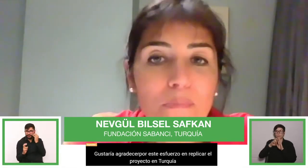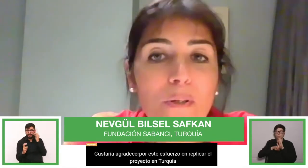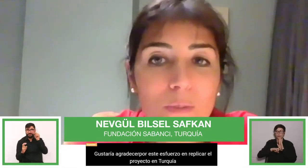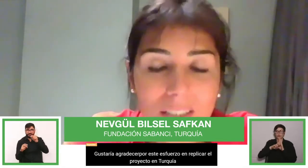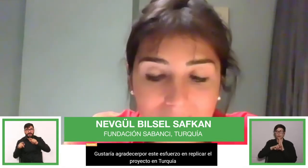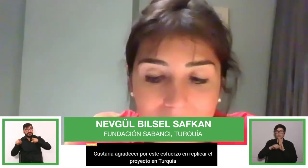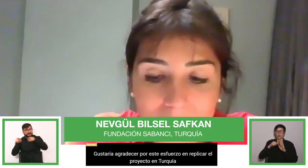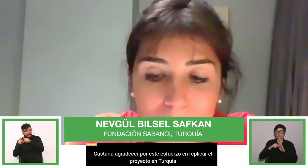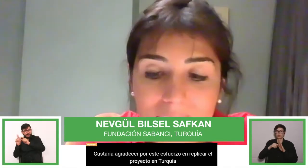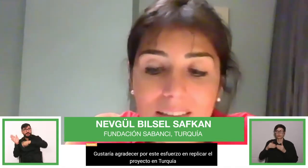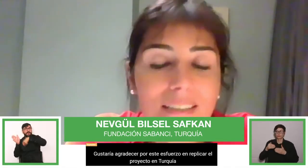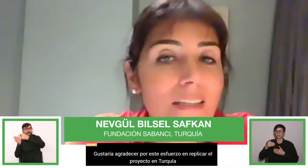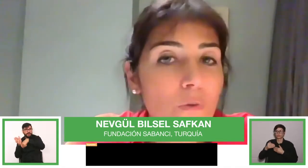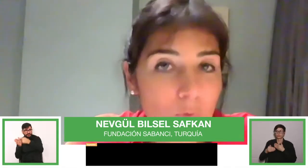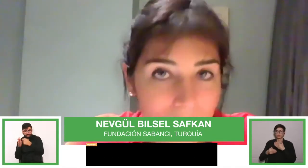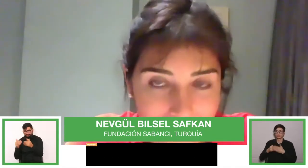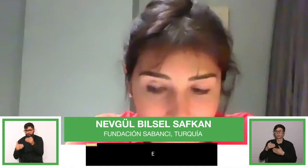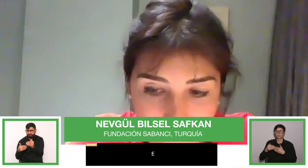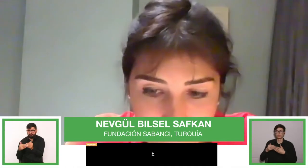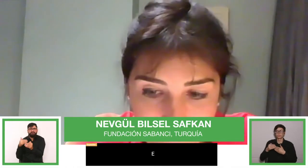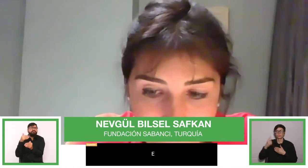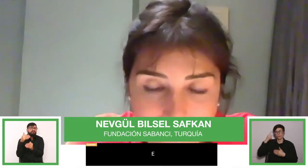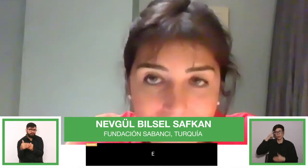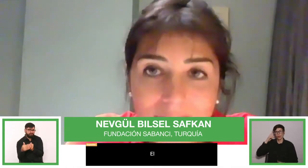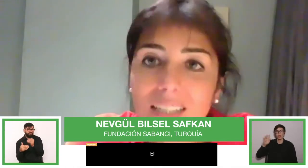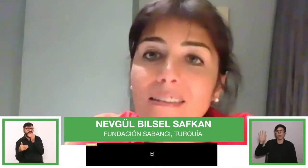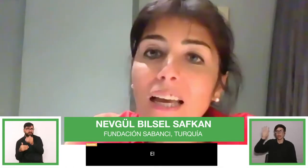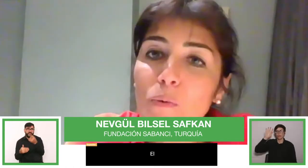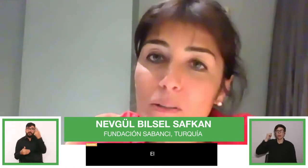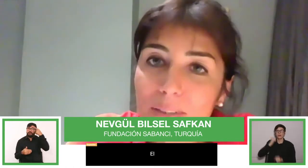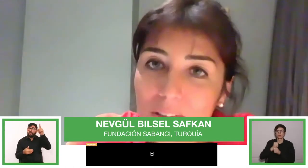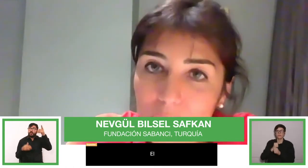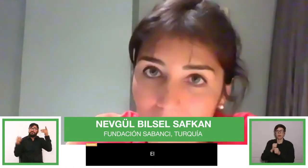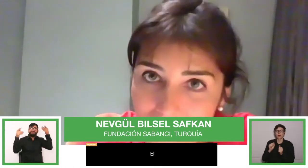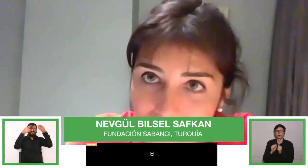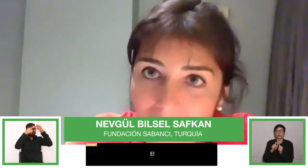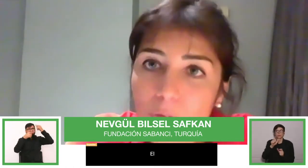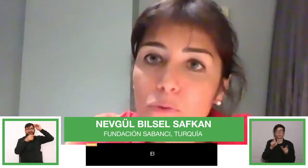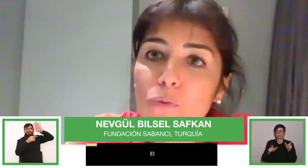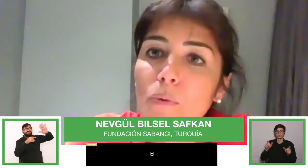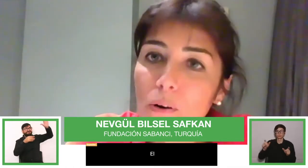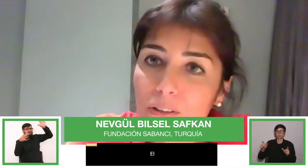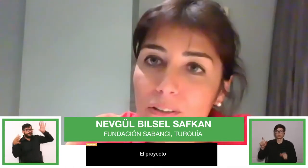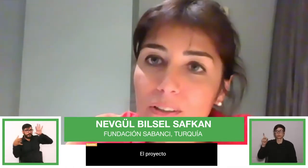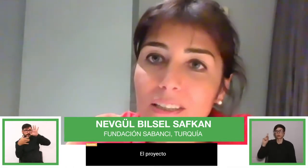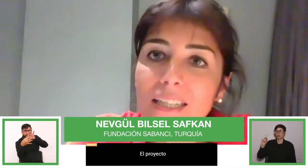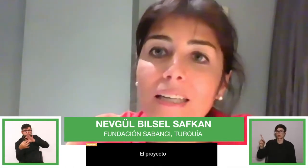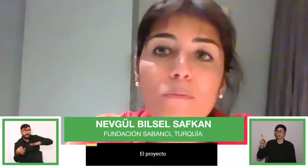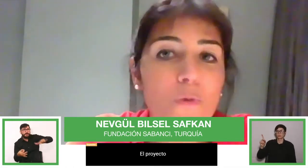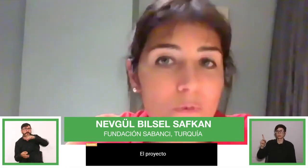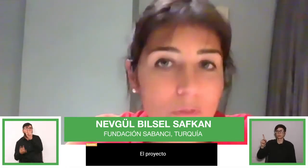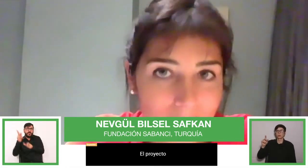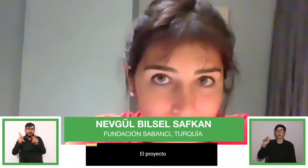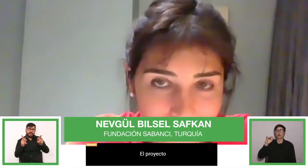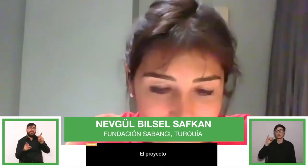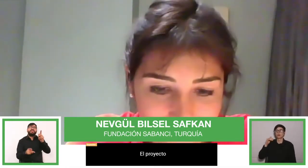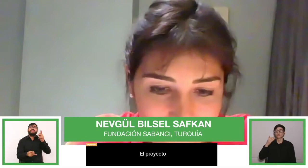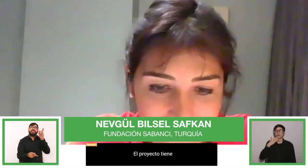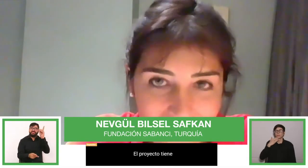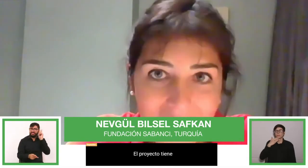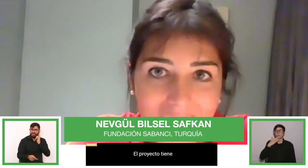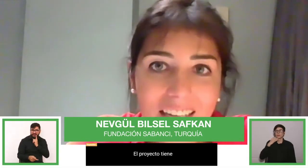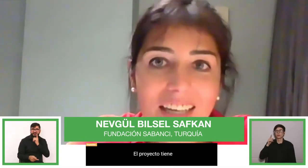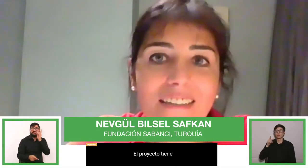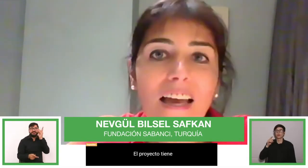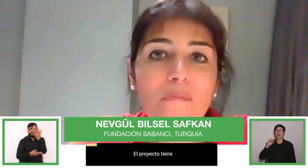tiene la idea de trabajar con personas con discapacidades y autismo y se les